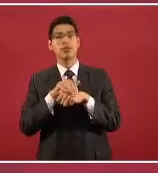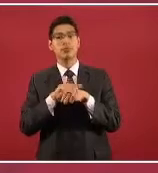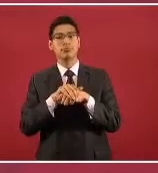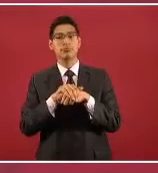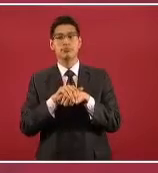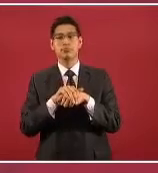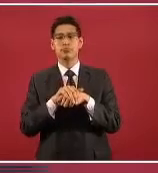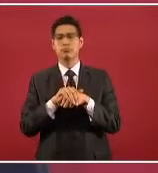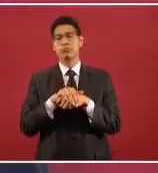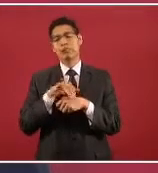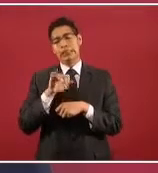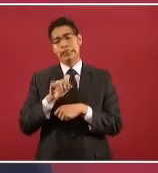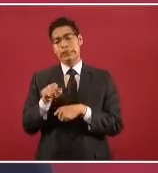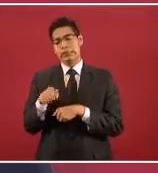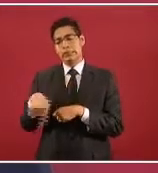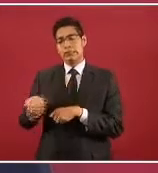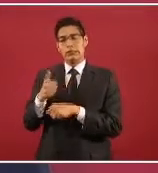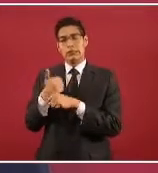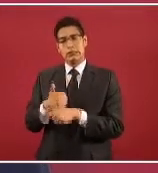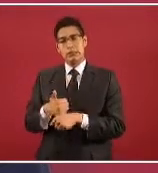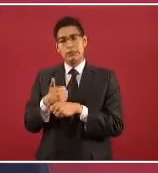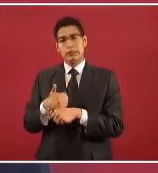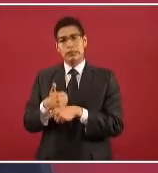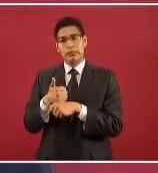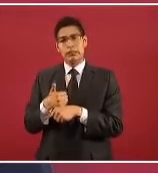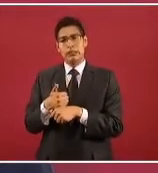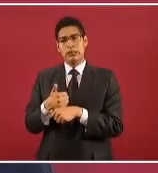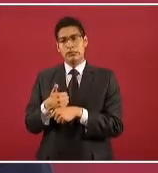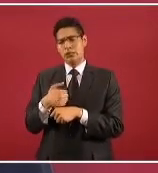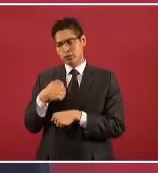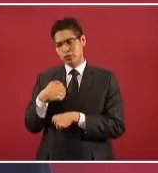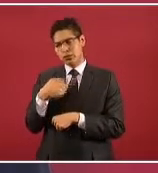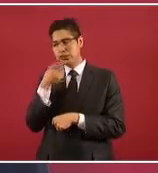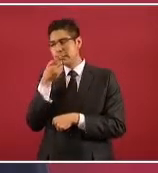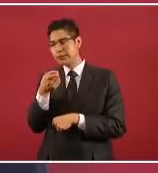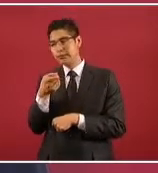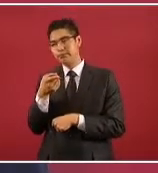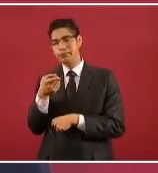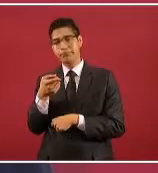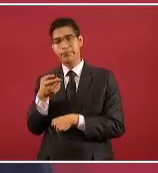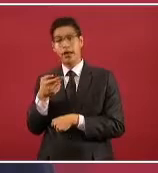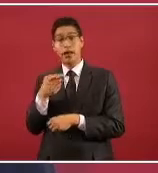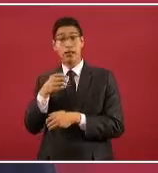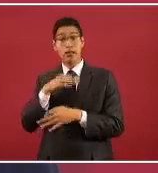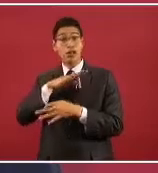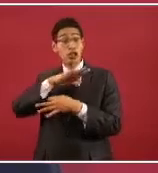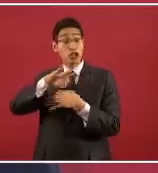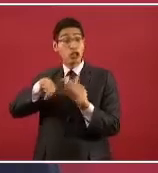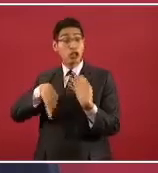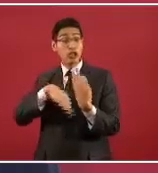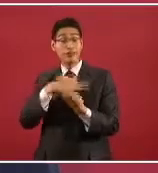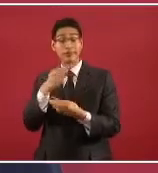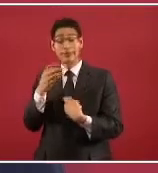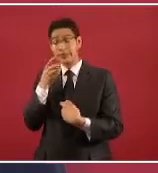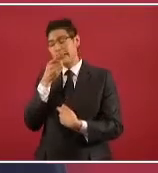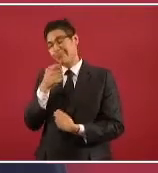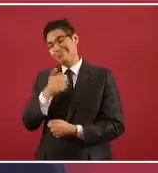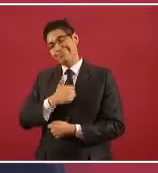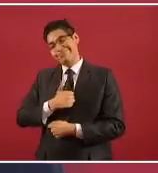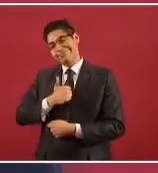sufren, pudiese yo enviarles a todos mi